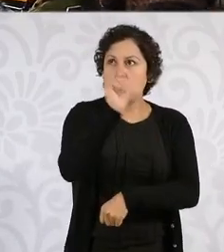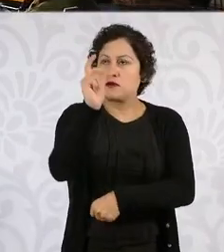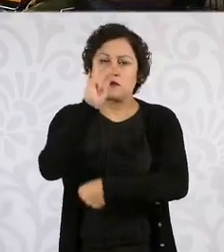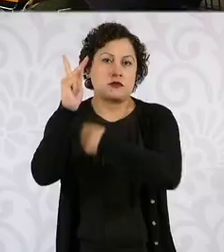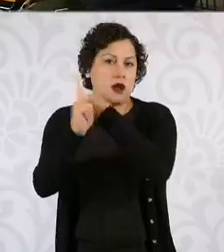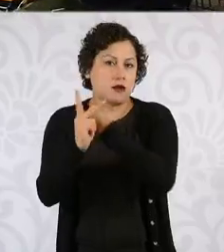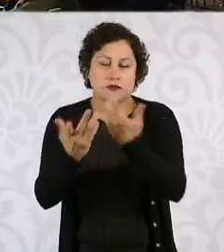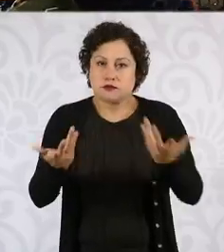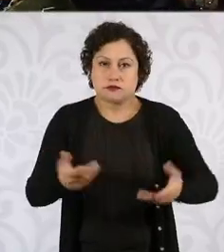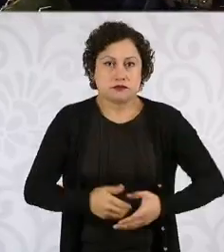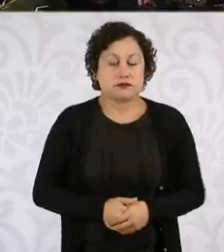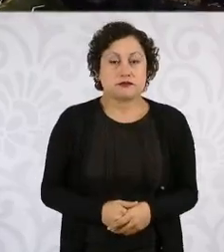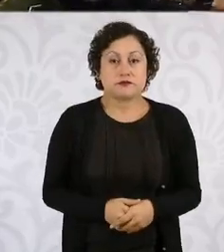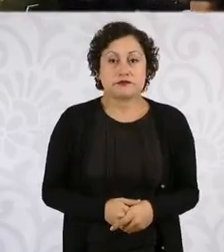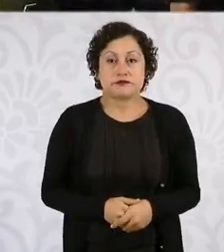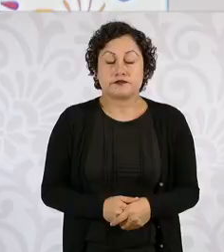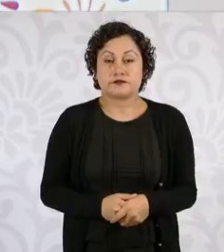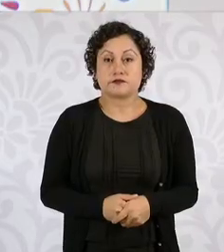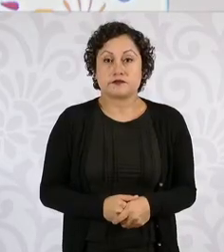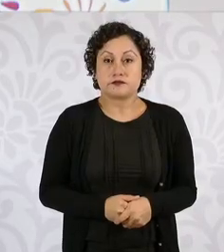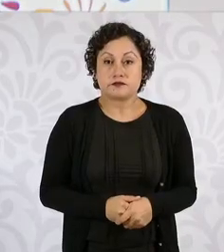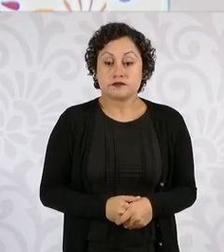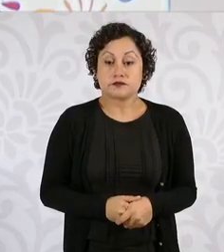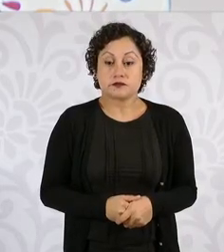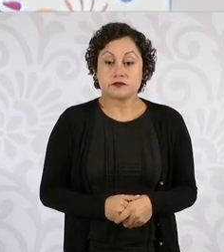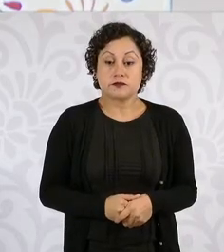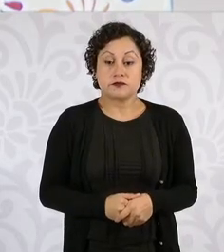Ahora sí vamos por este.